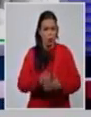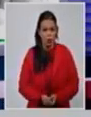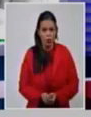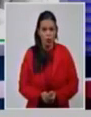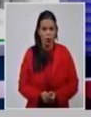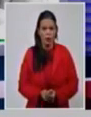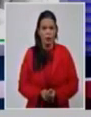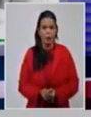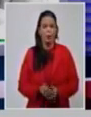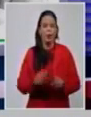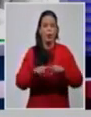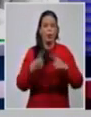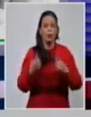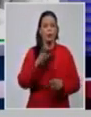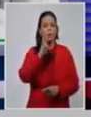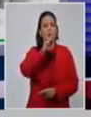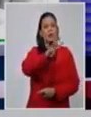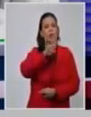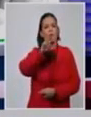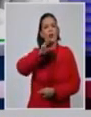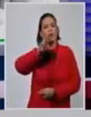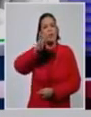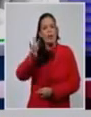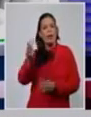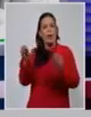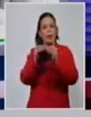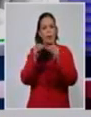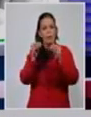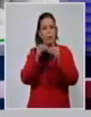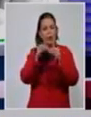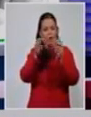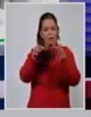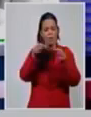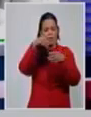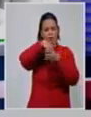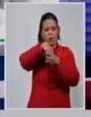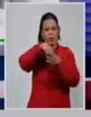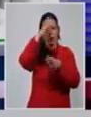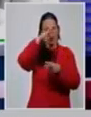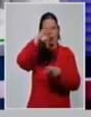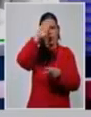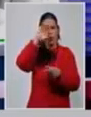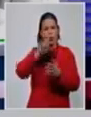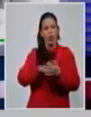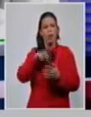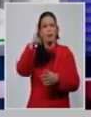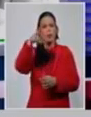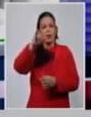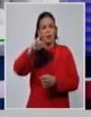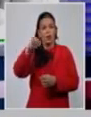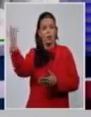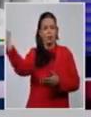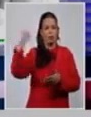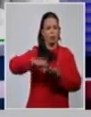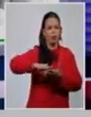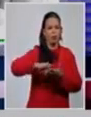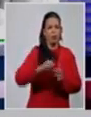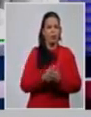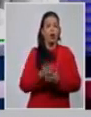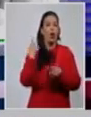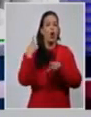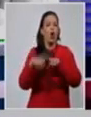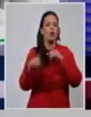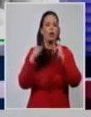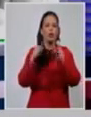De este total, 323 autóctonos y 26 importados. Como otros datos también de interés en